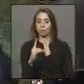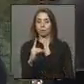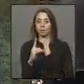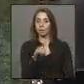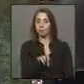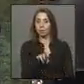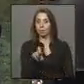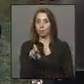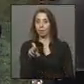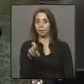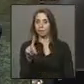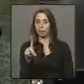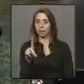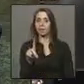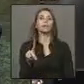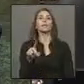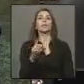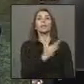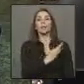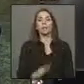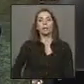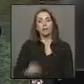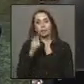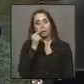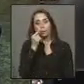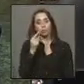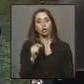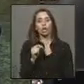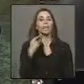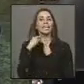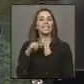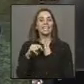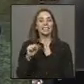el diputado de Quinta, de Tilcoco y otras comunas de la región del Libertador.